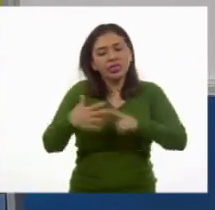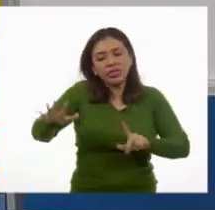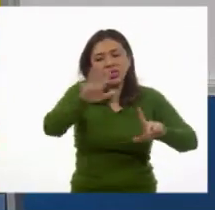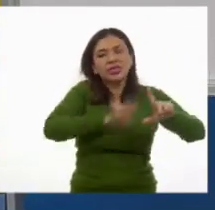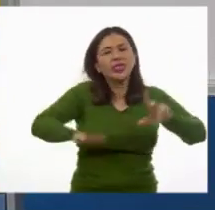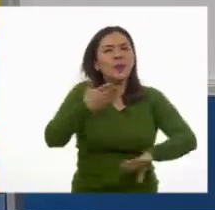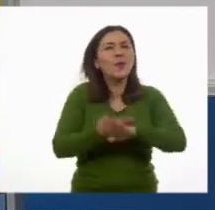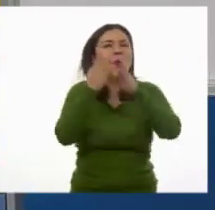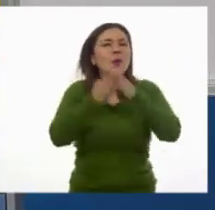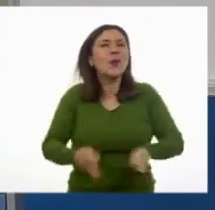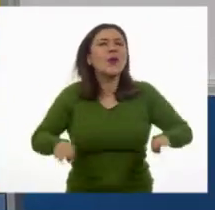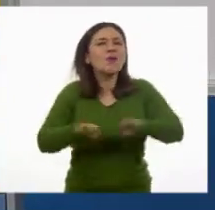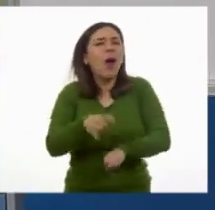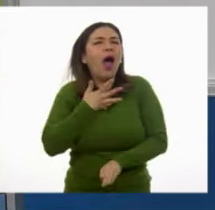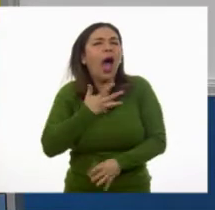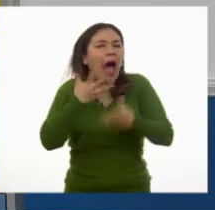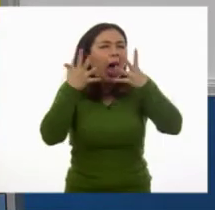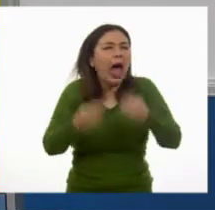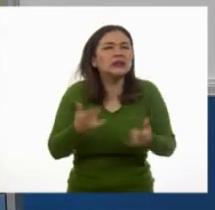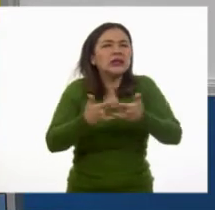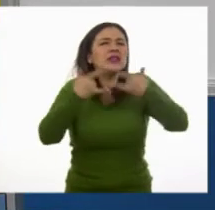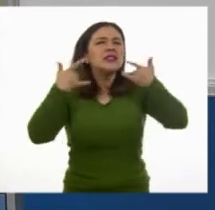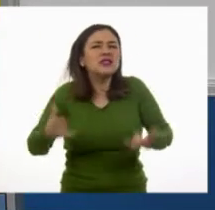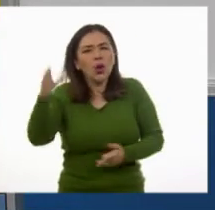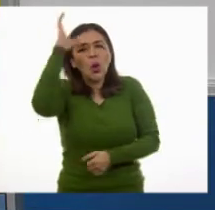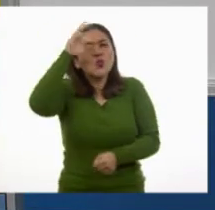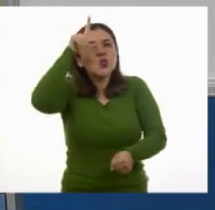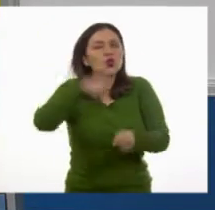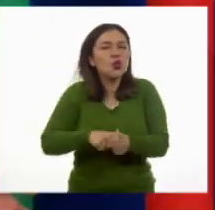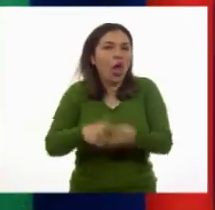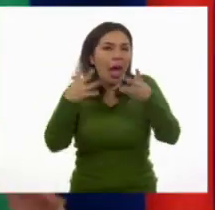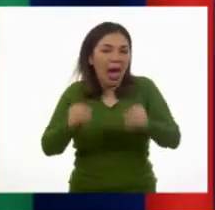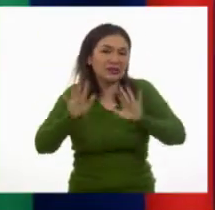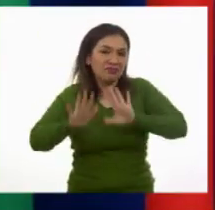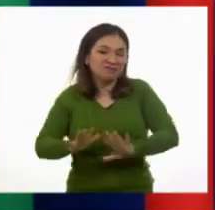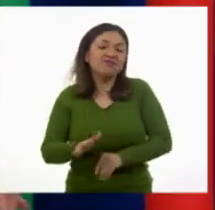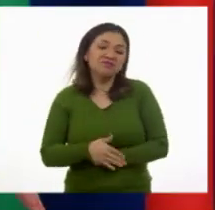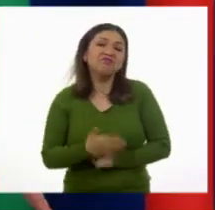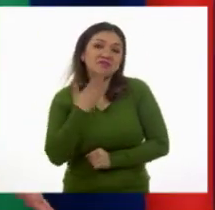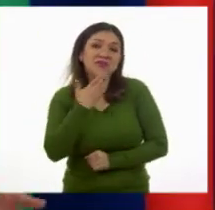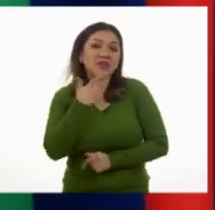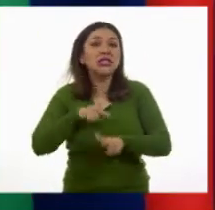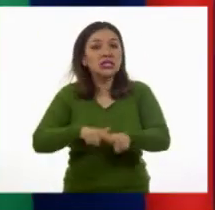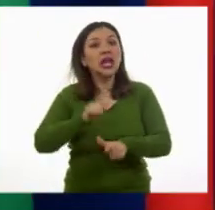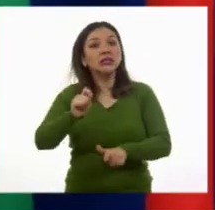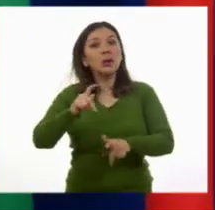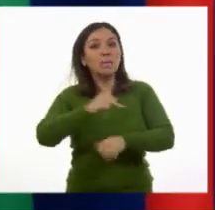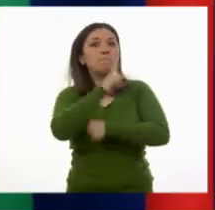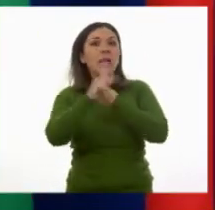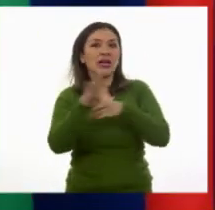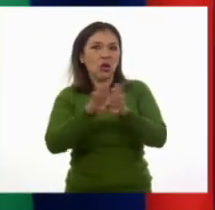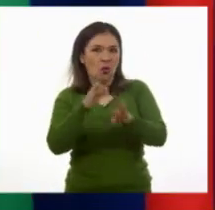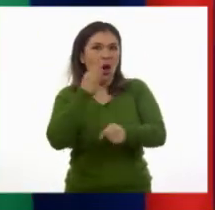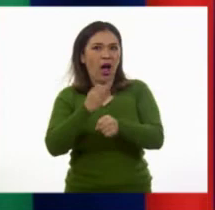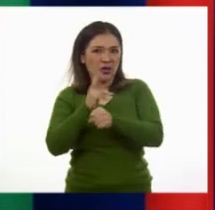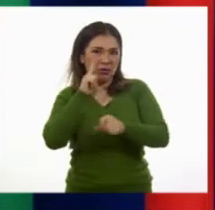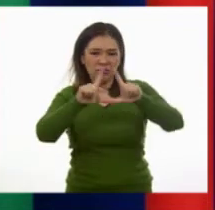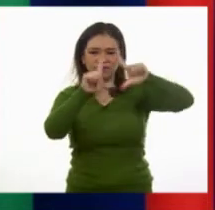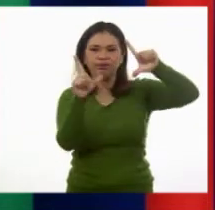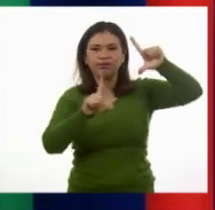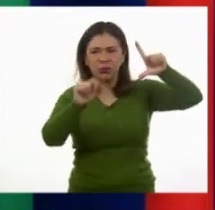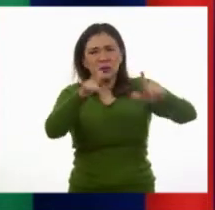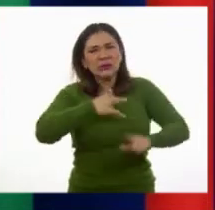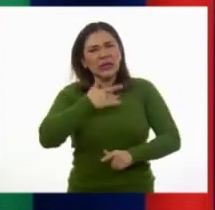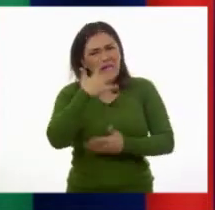muy importante y que tiene muchísima historia y muchísima cultura, ¿no? Así es, pues conservamos el país actual. Y esa tristeza que